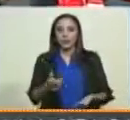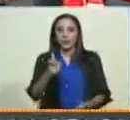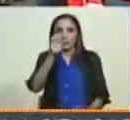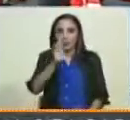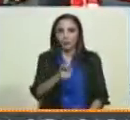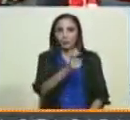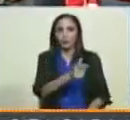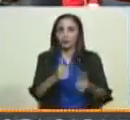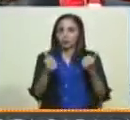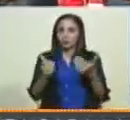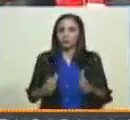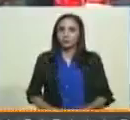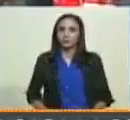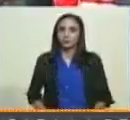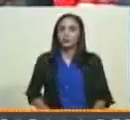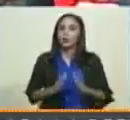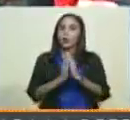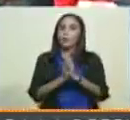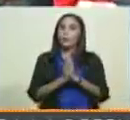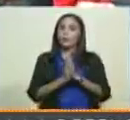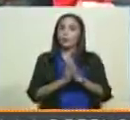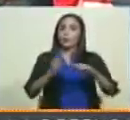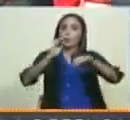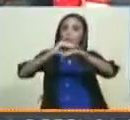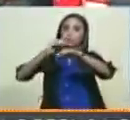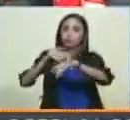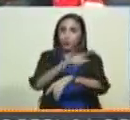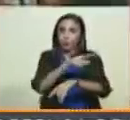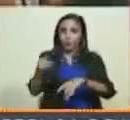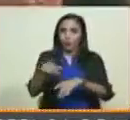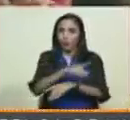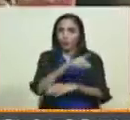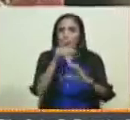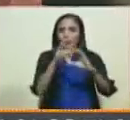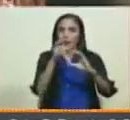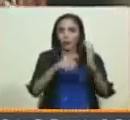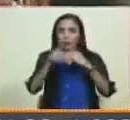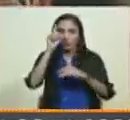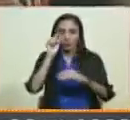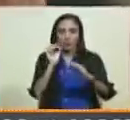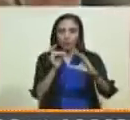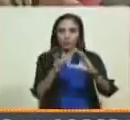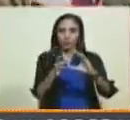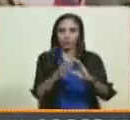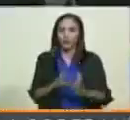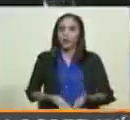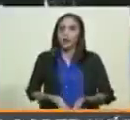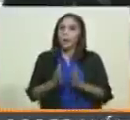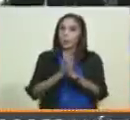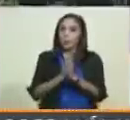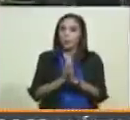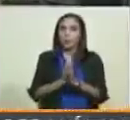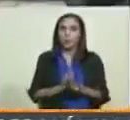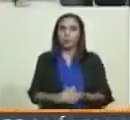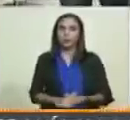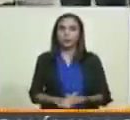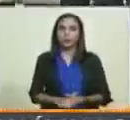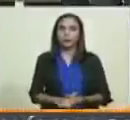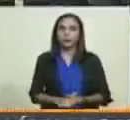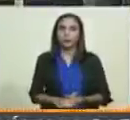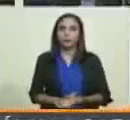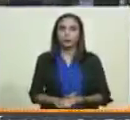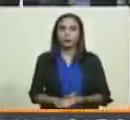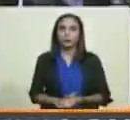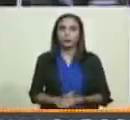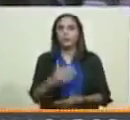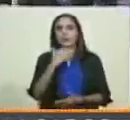Yo le hago un llamado a todos los que tienen el carnet del PSUV. Bueno, vamos a hacerle un llamado desde cerquita, pues aquí